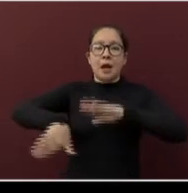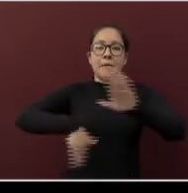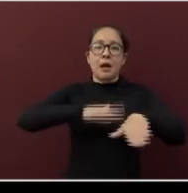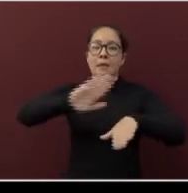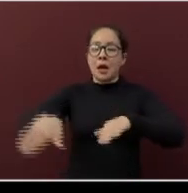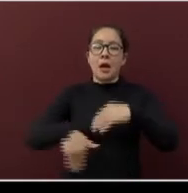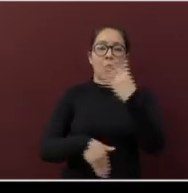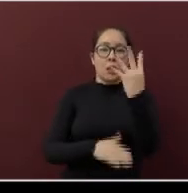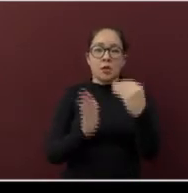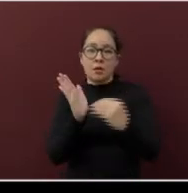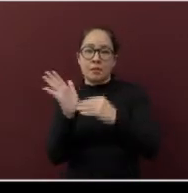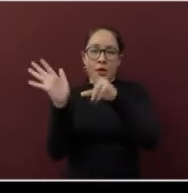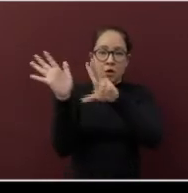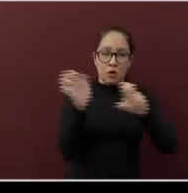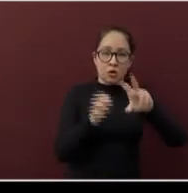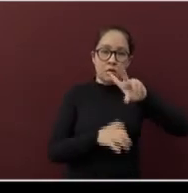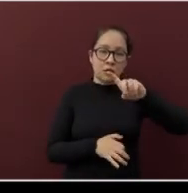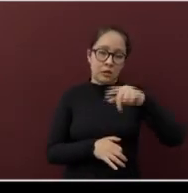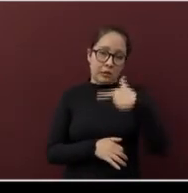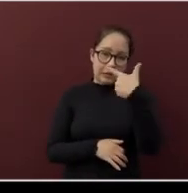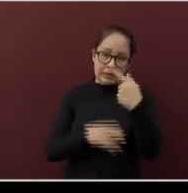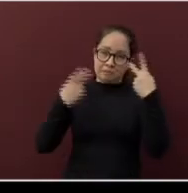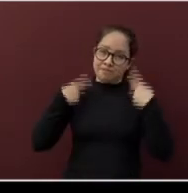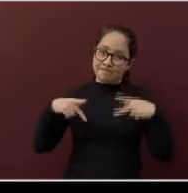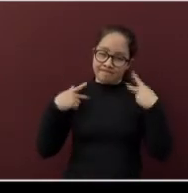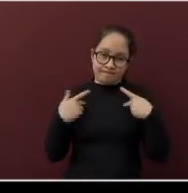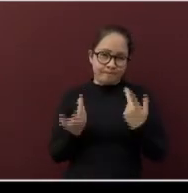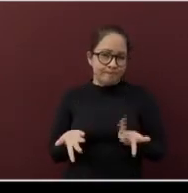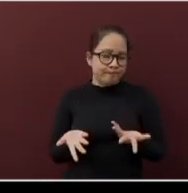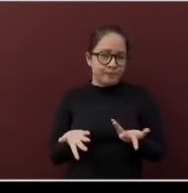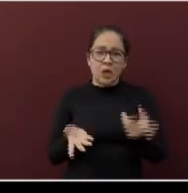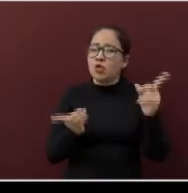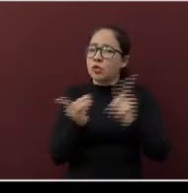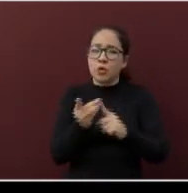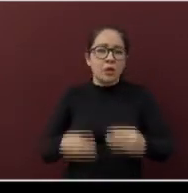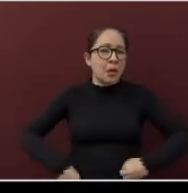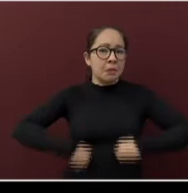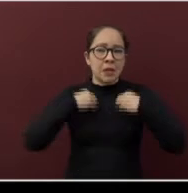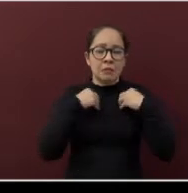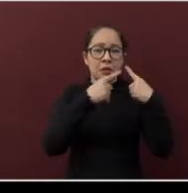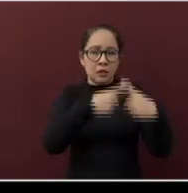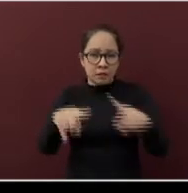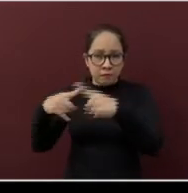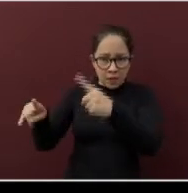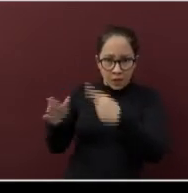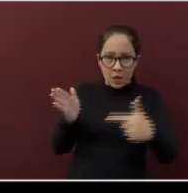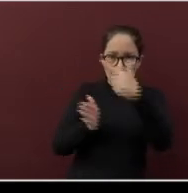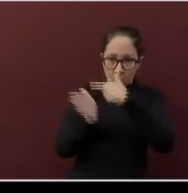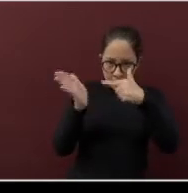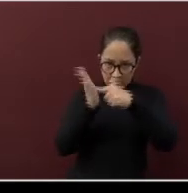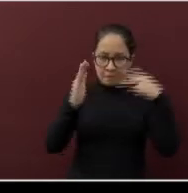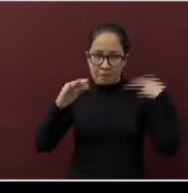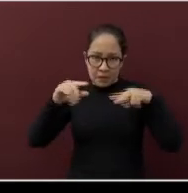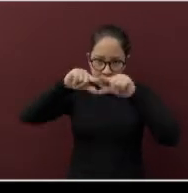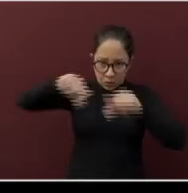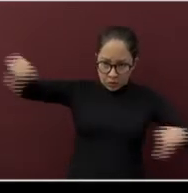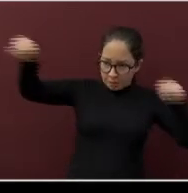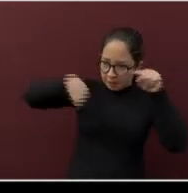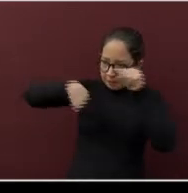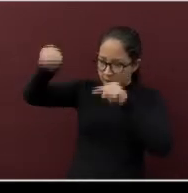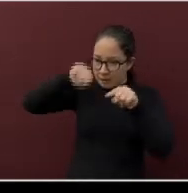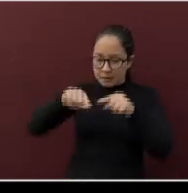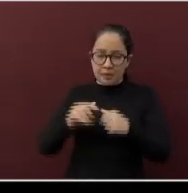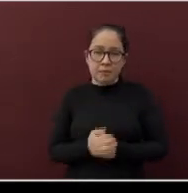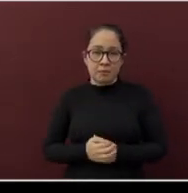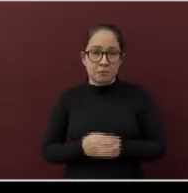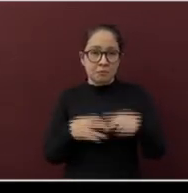mil 837 decesos en pacientes habitantes diferentes municipios de la entidad los